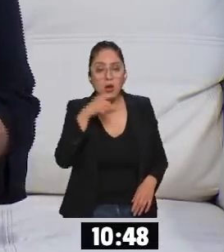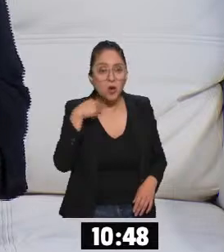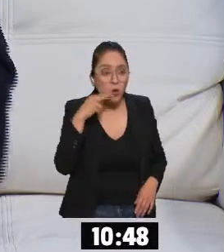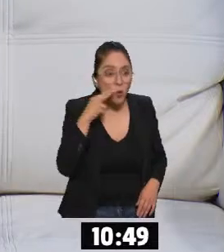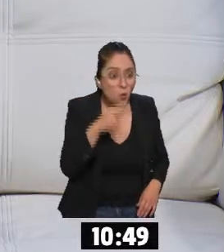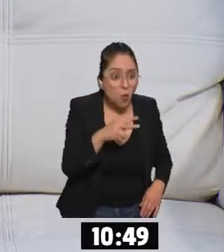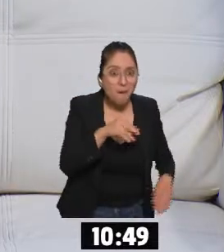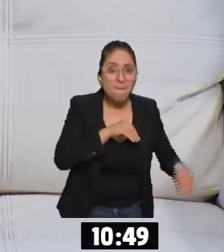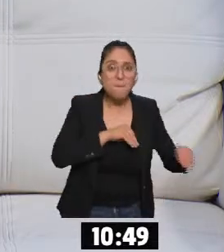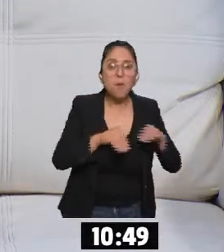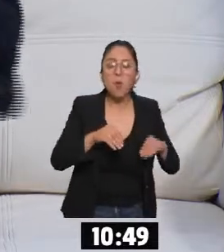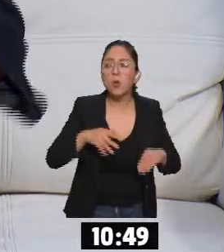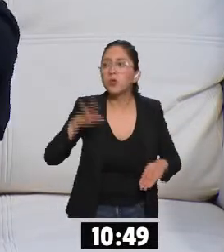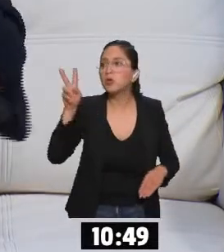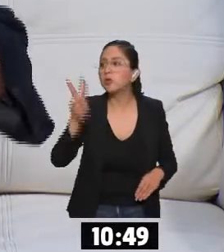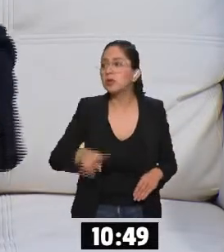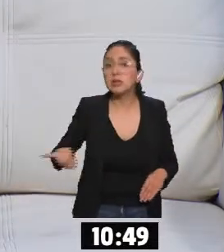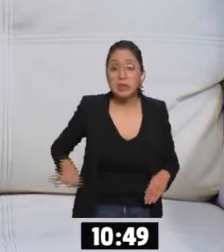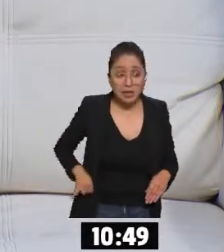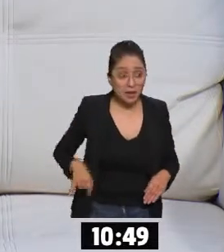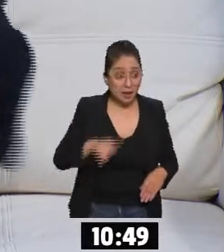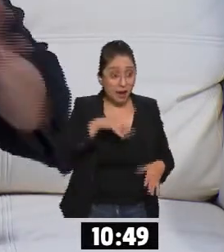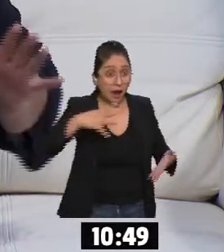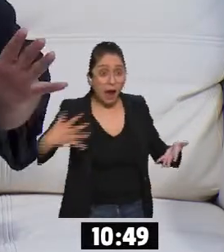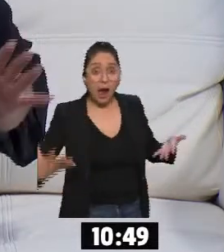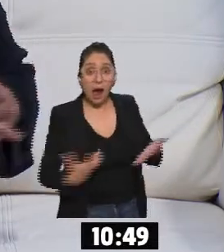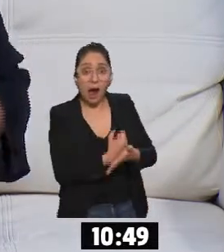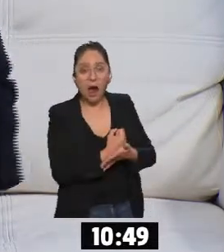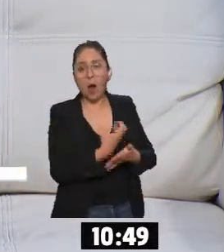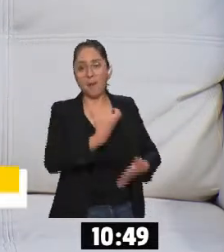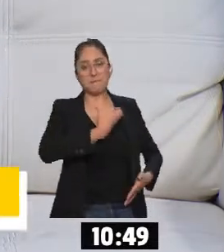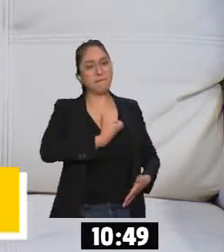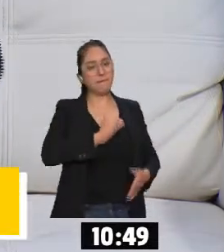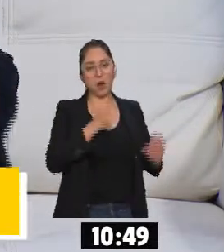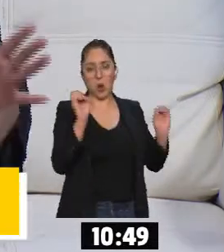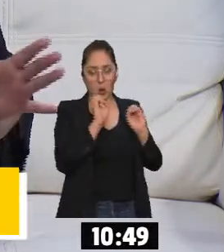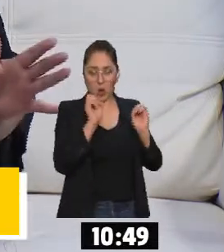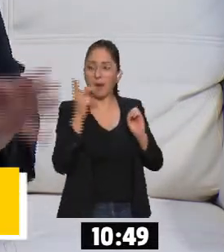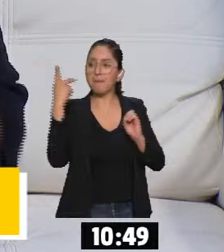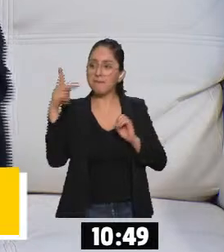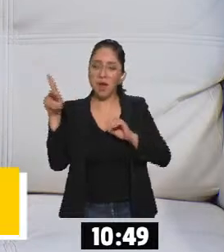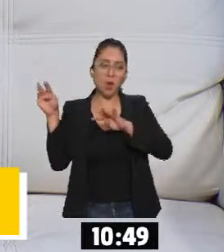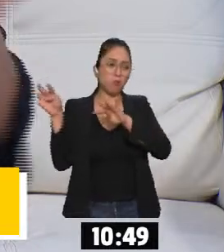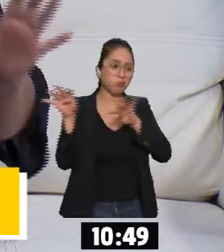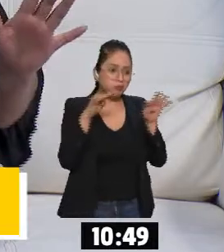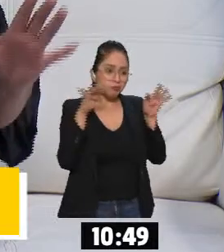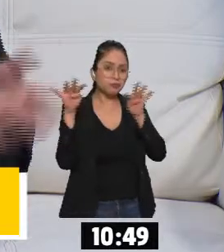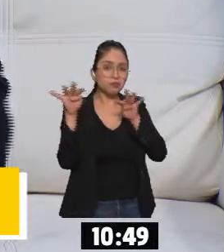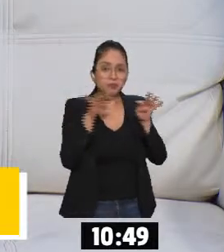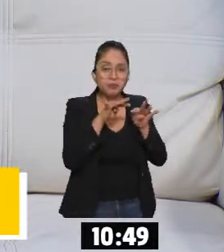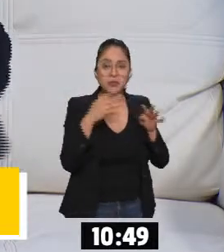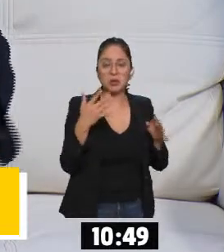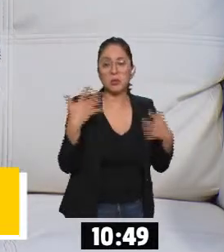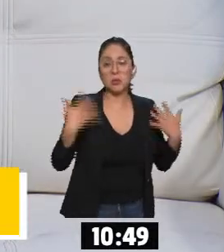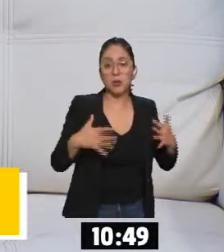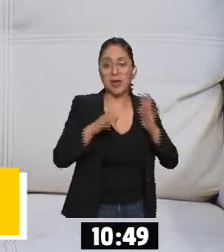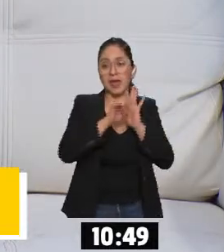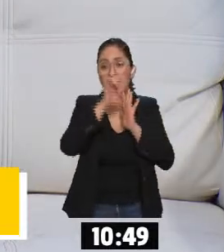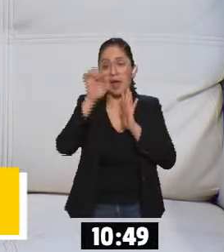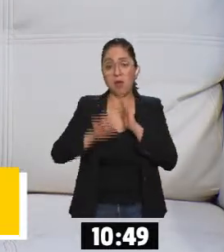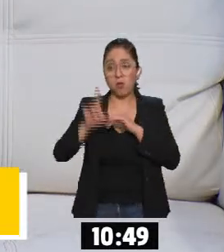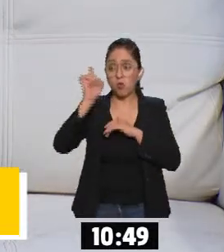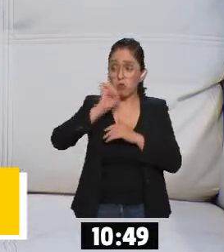encantó ver eso. No ganaron, pero llamaron muchísimo la atención. Creo que se hablaba más de ellas que de los ganadores, de las